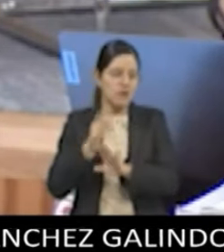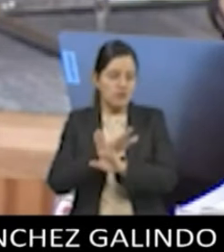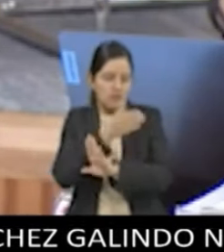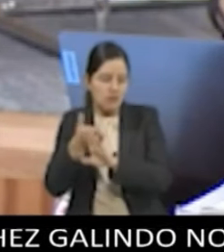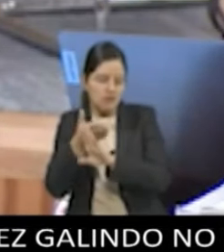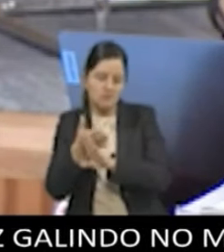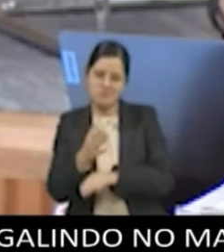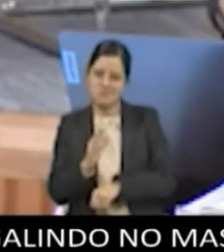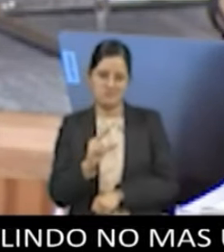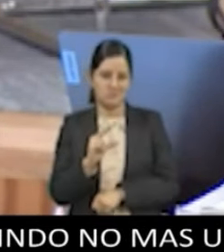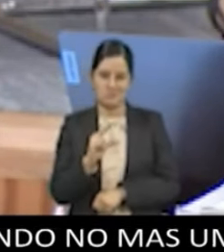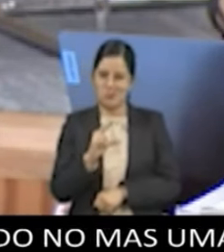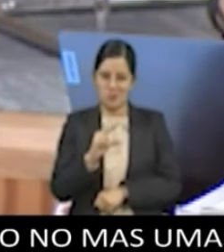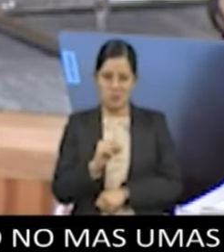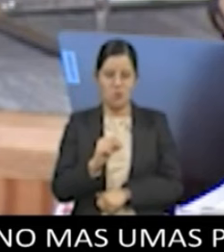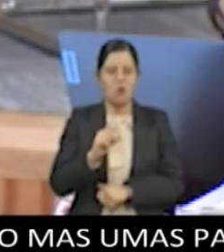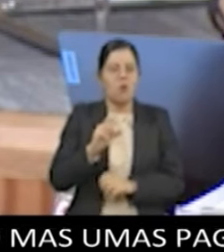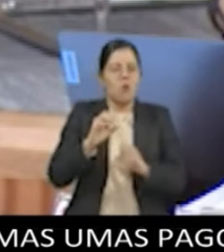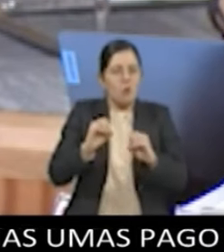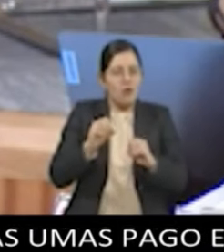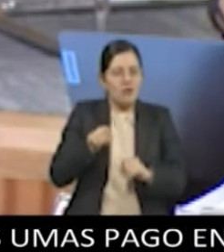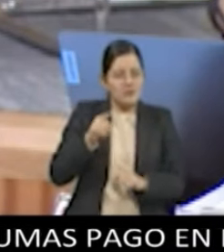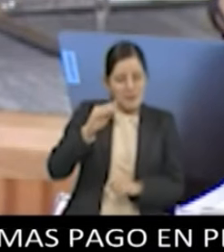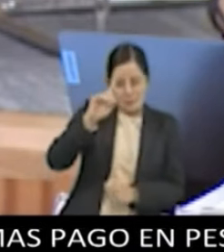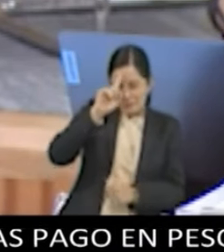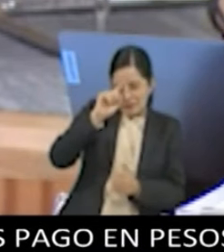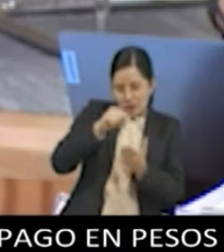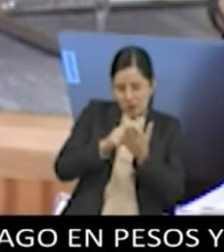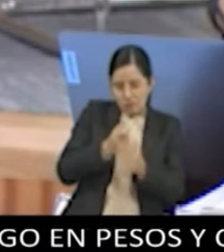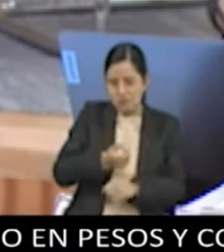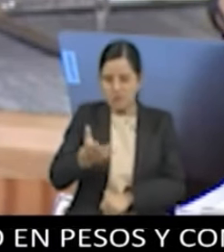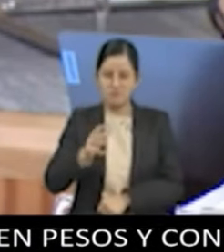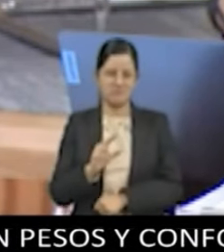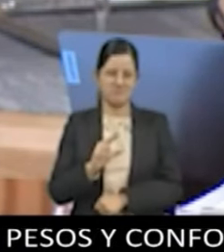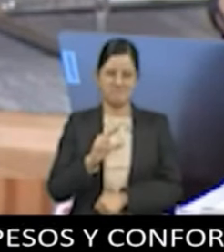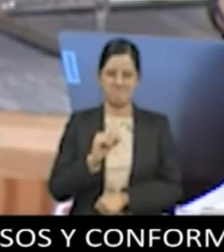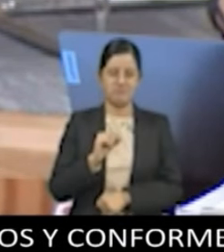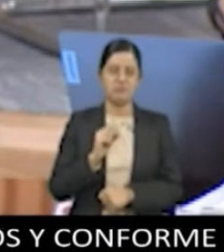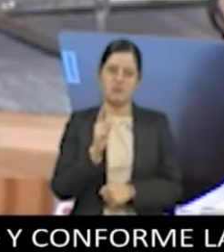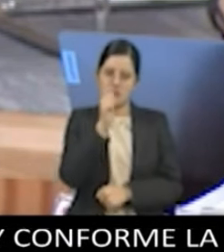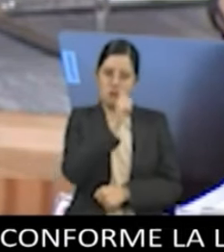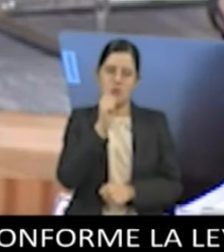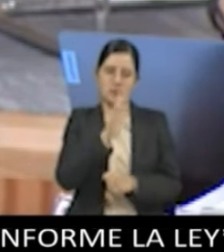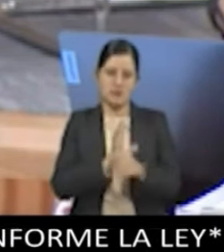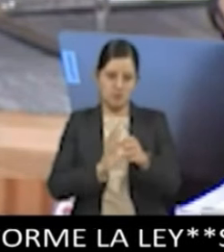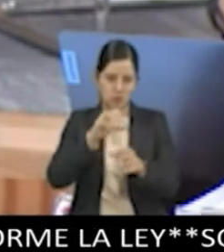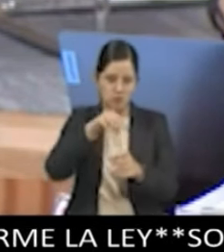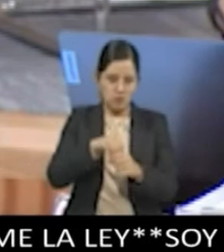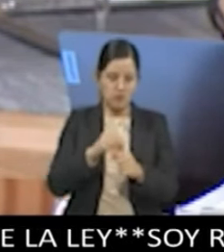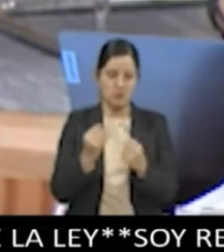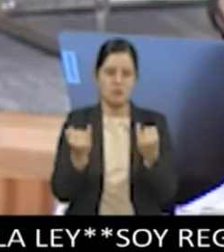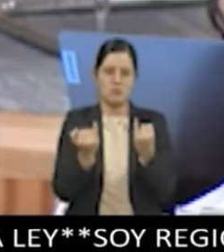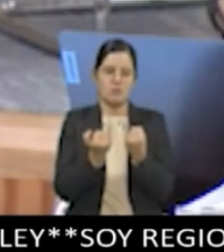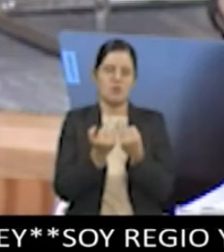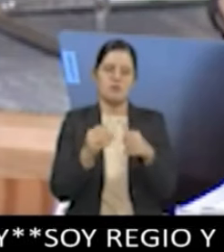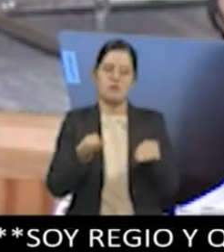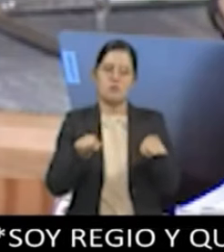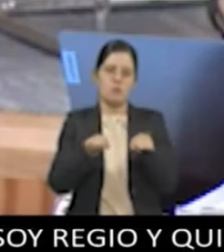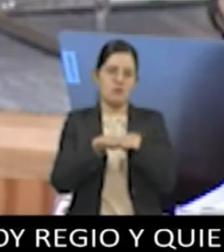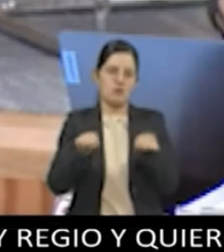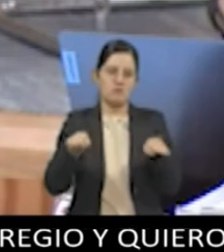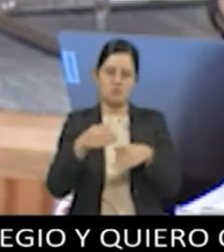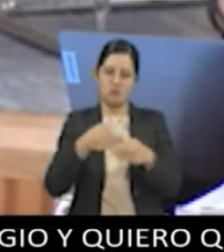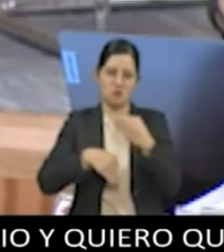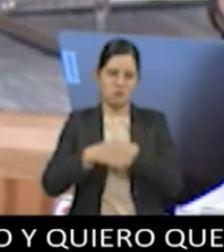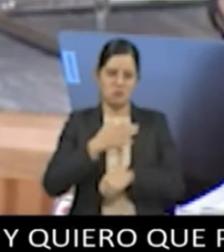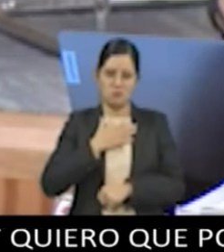Secretaría Ejecutiva ya informó que se circularon más propuestas y pues ella cuestiona que qué es lo que le